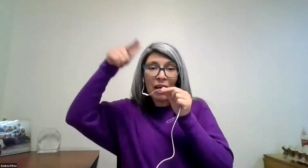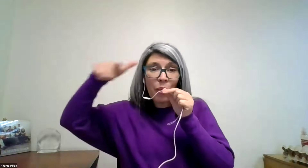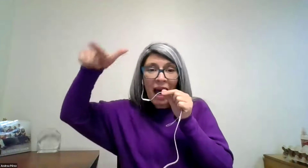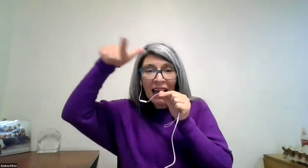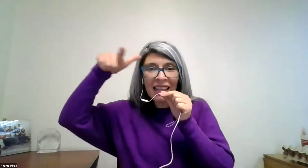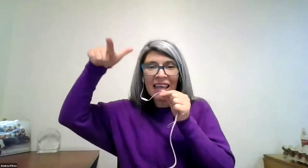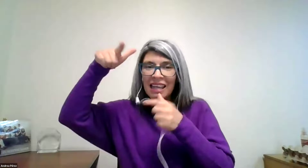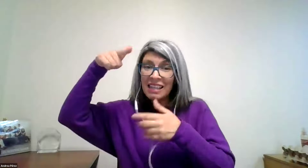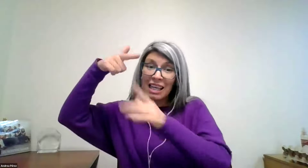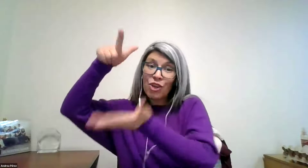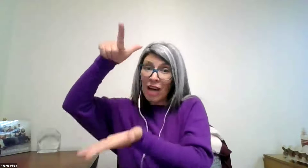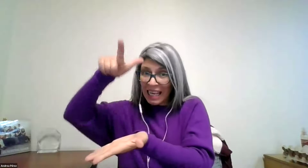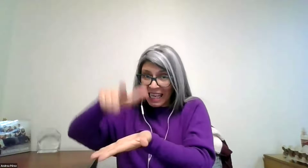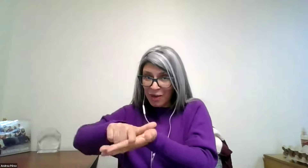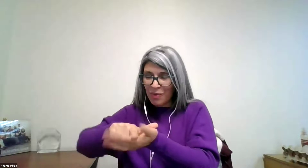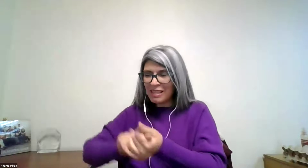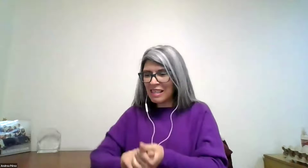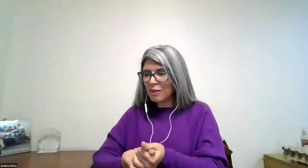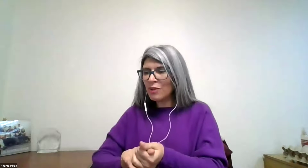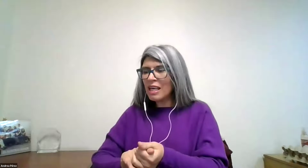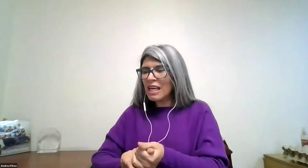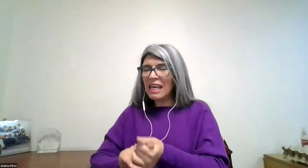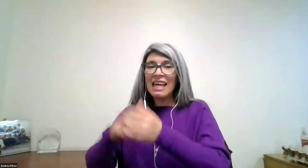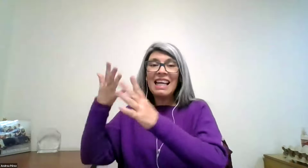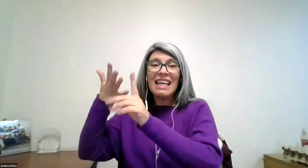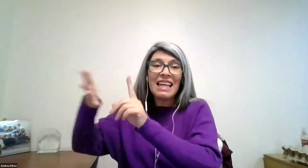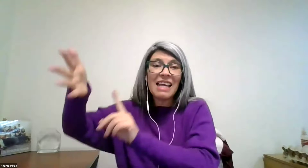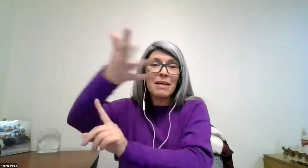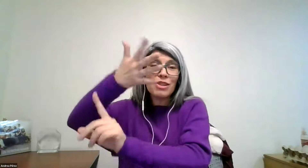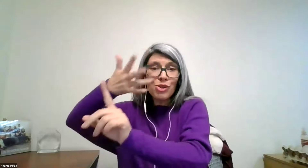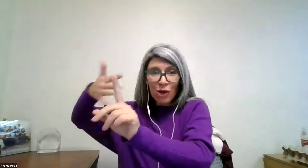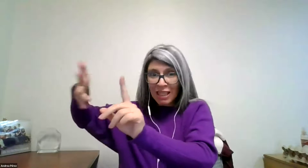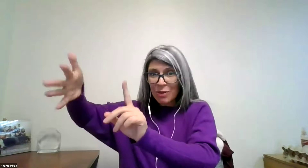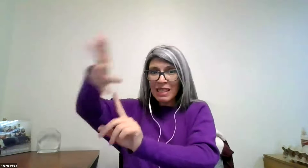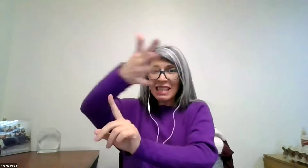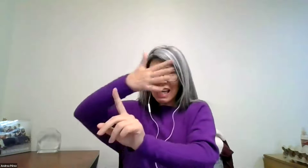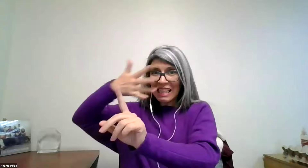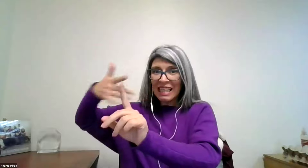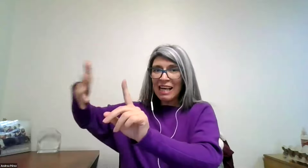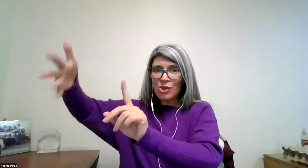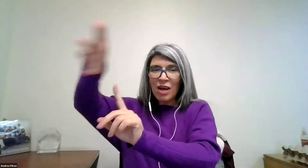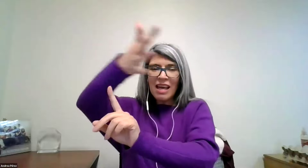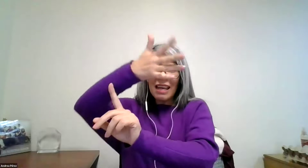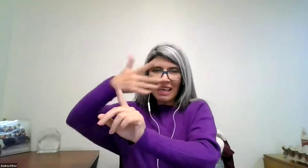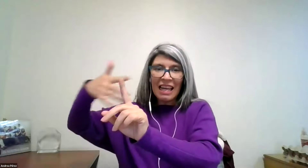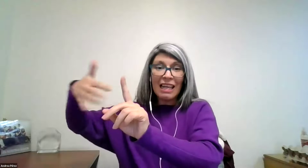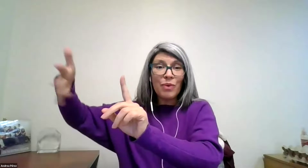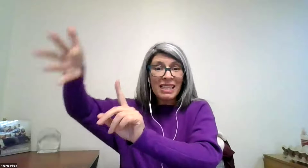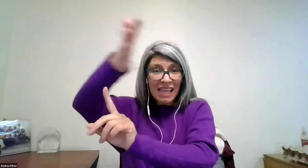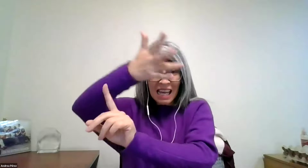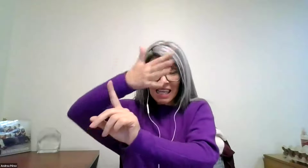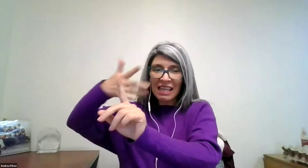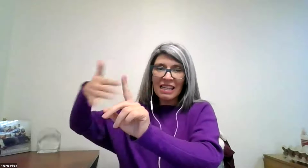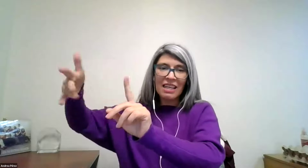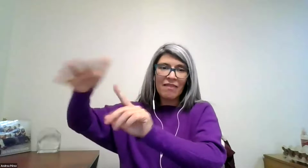como el lenguaje, distinto a la lengua, ¿cierto? La inmersión lingüística, en este caso en la lengua